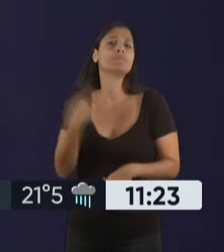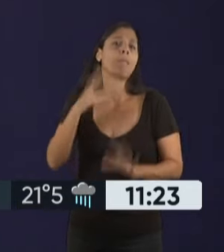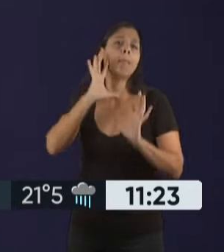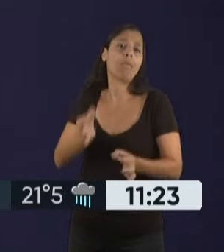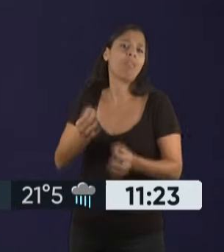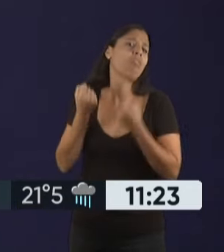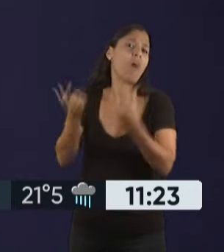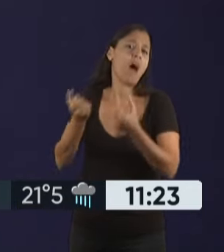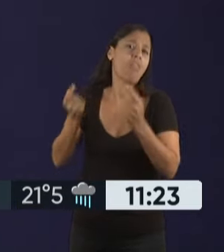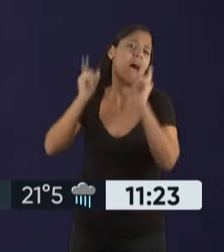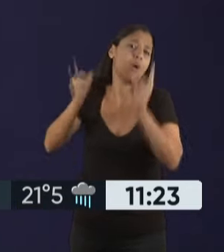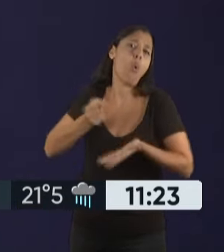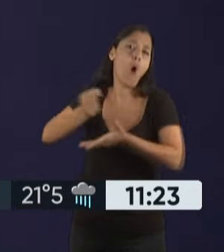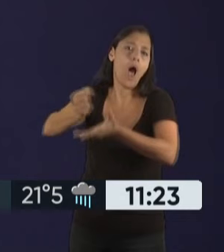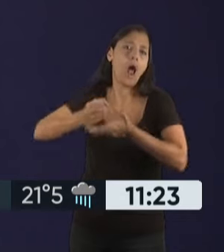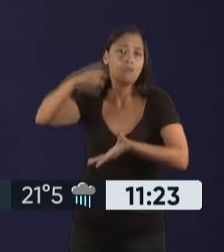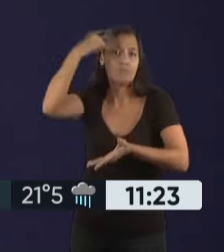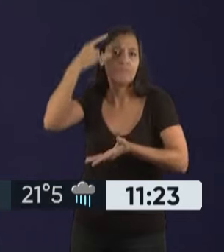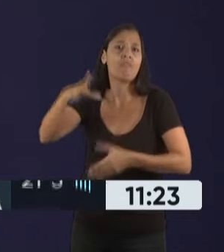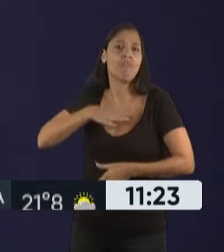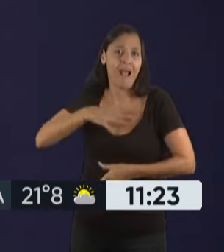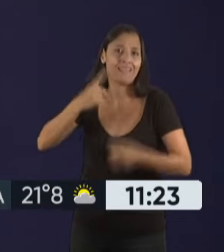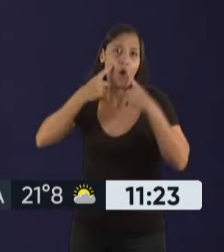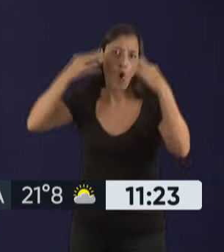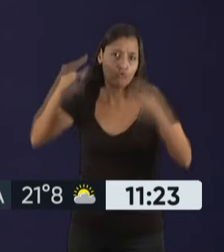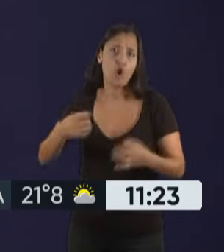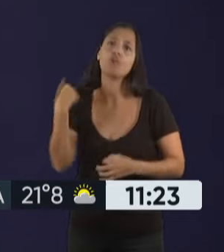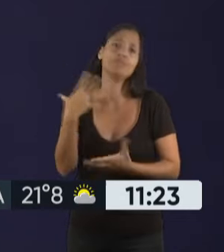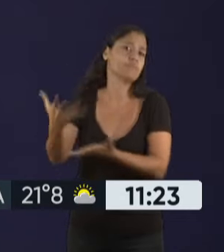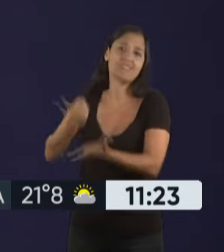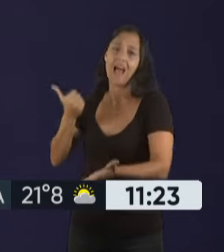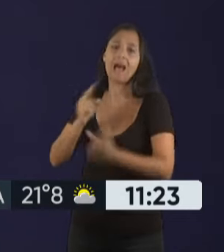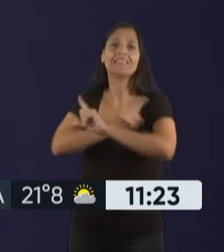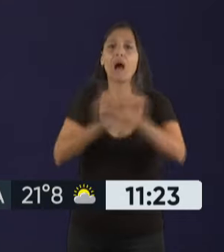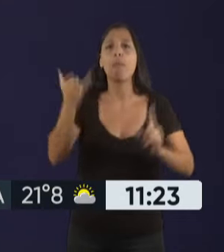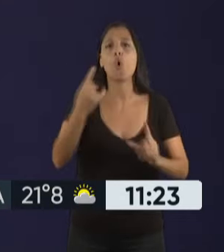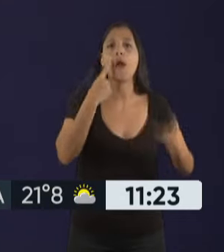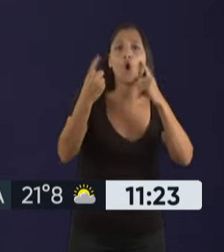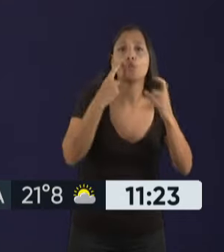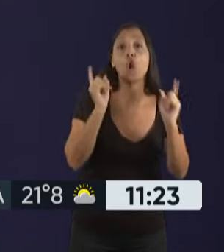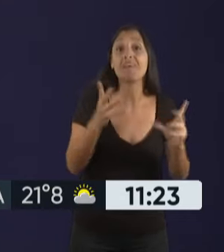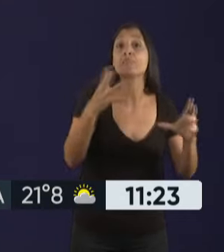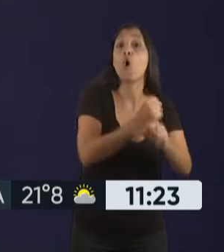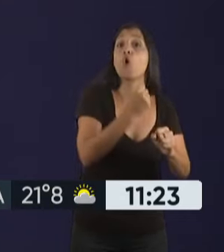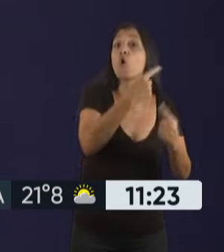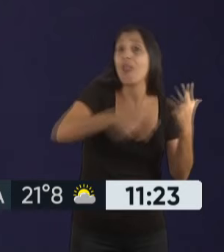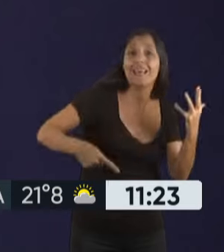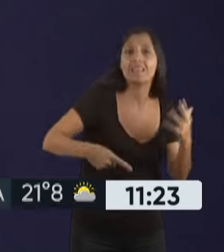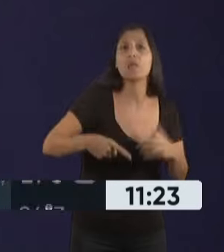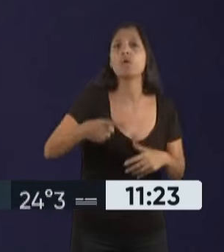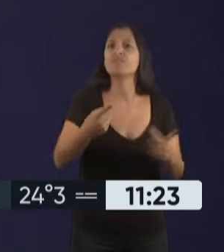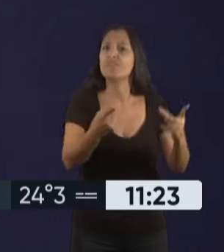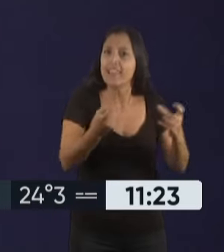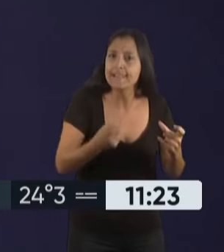subsidi una oferta inexistente eh Ni tampoco se controlaba por supuesto si estos esta cantidad de colectivos era la